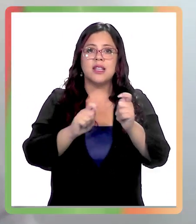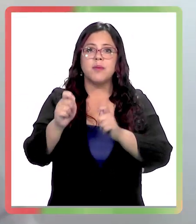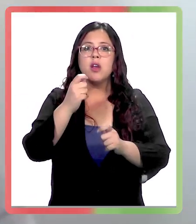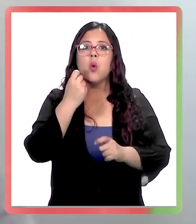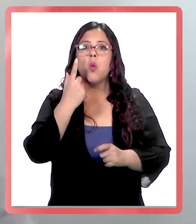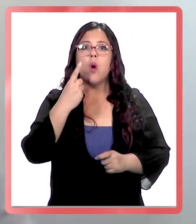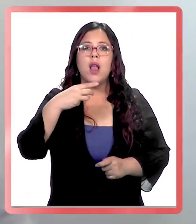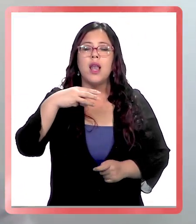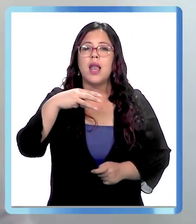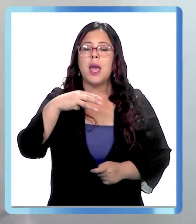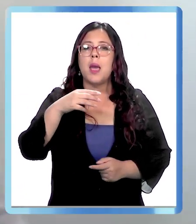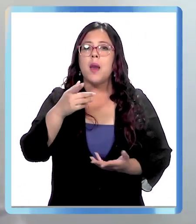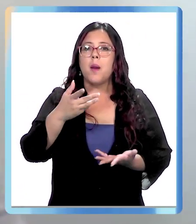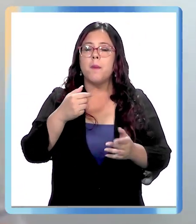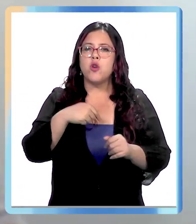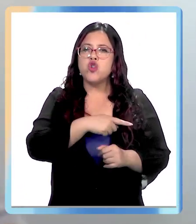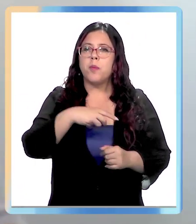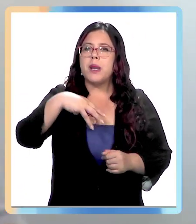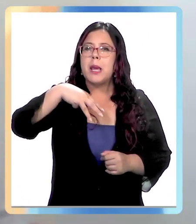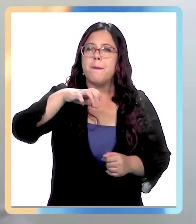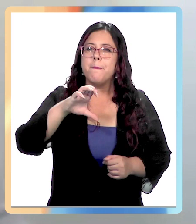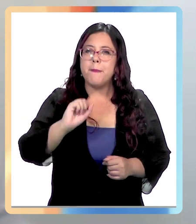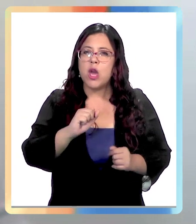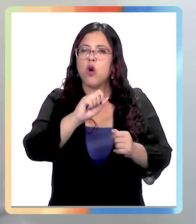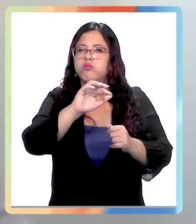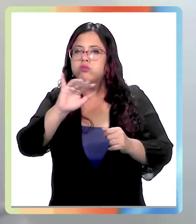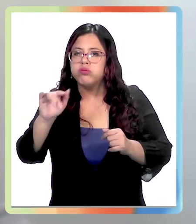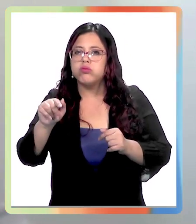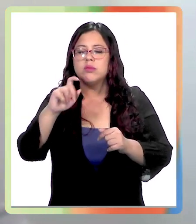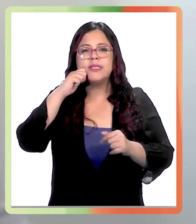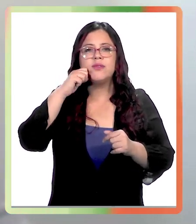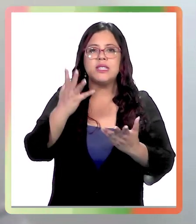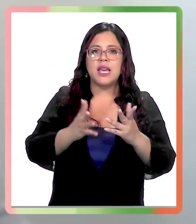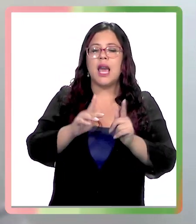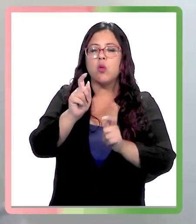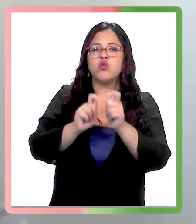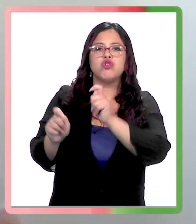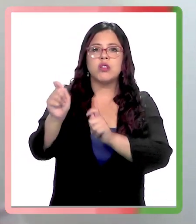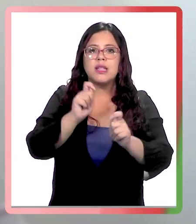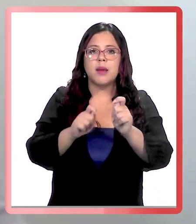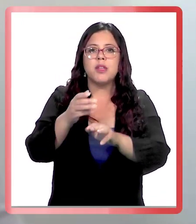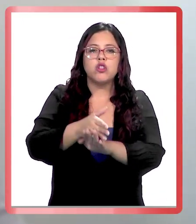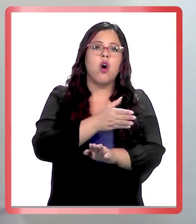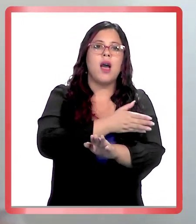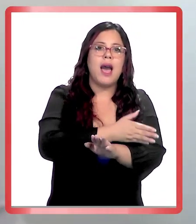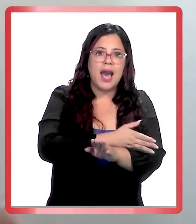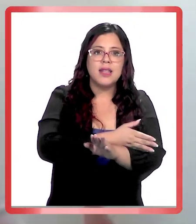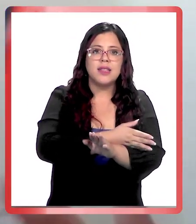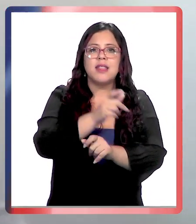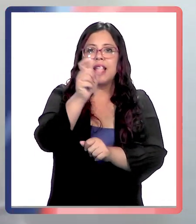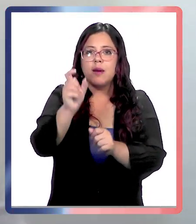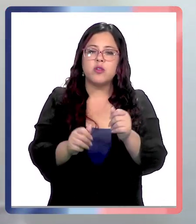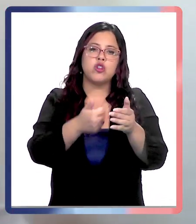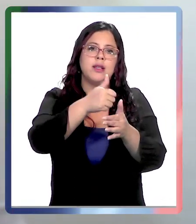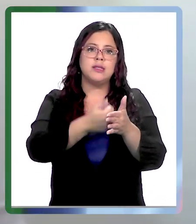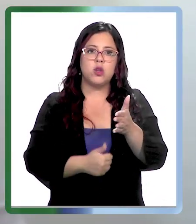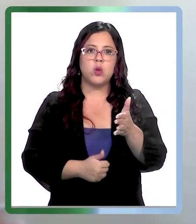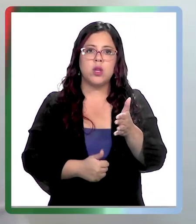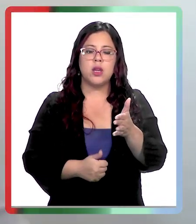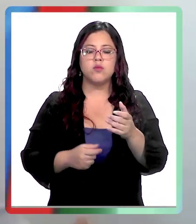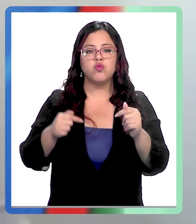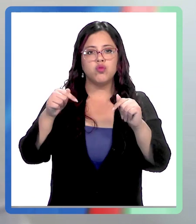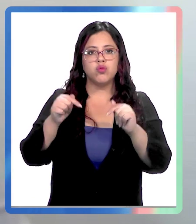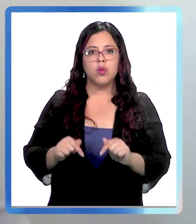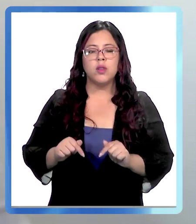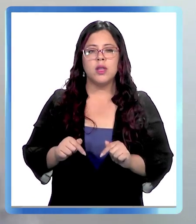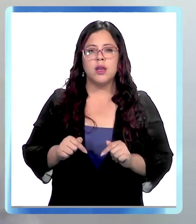pacientes necesitan un tratamiento que nosotros le llamamos neoadyuvante, es decir, realizar algún tipo de tratamiento antes de